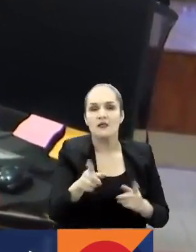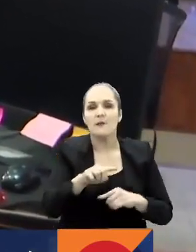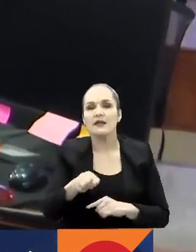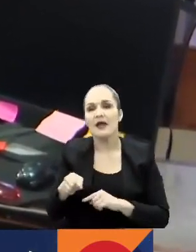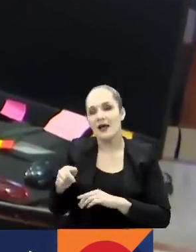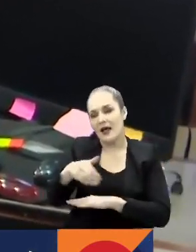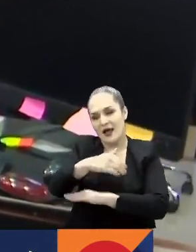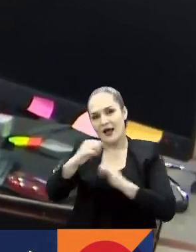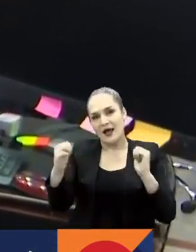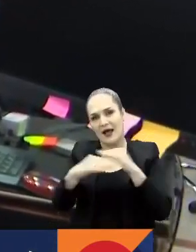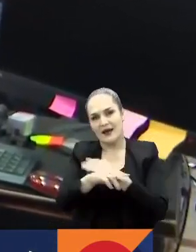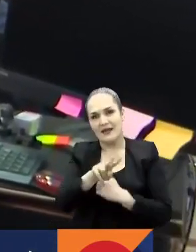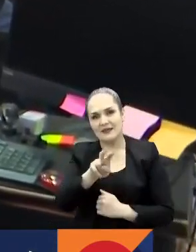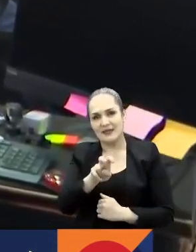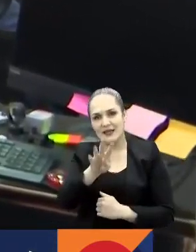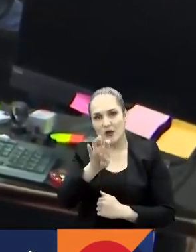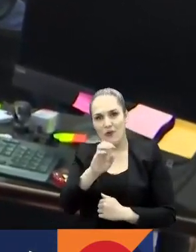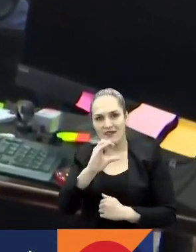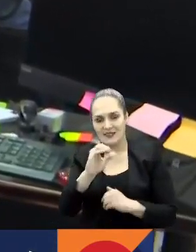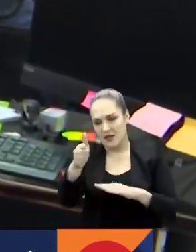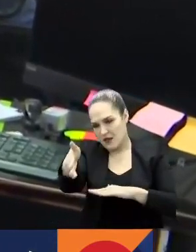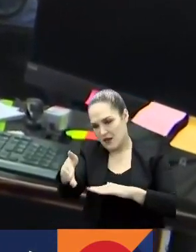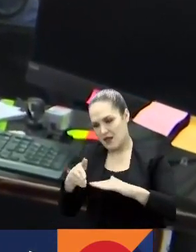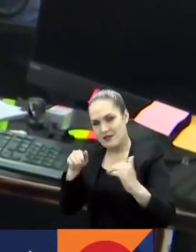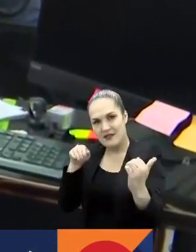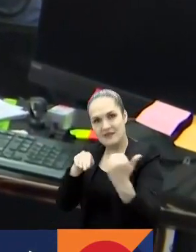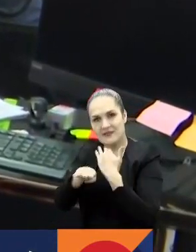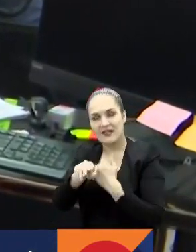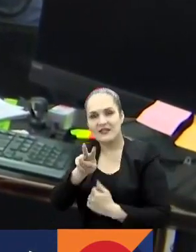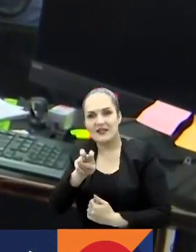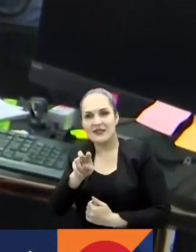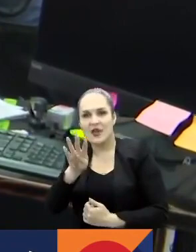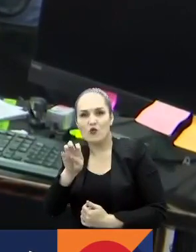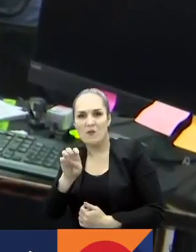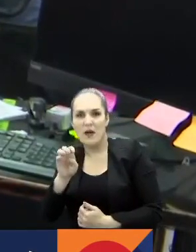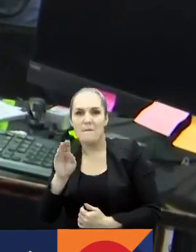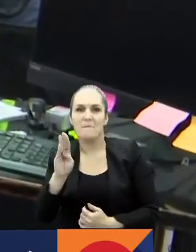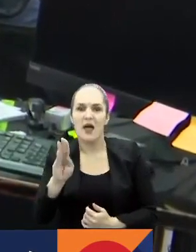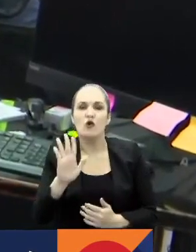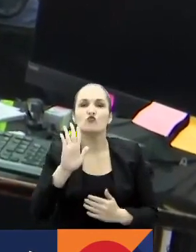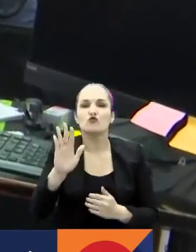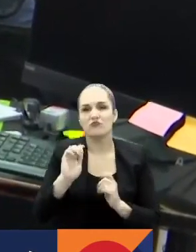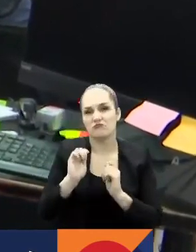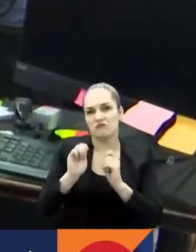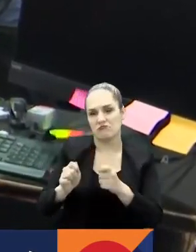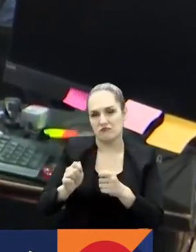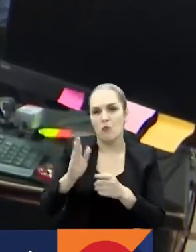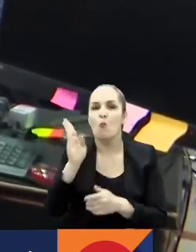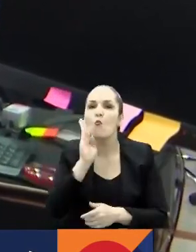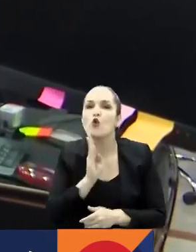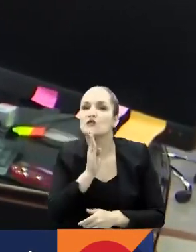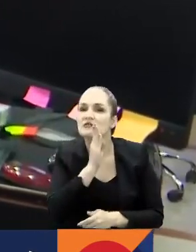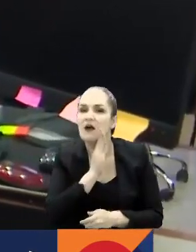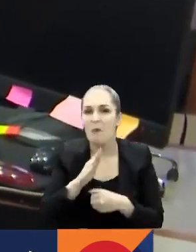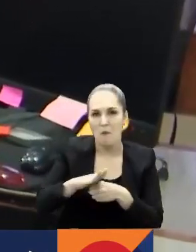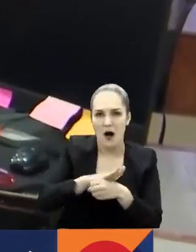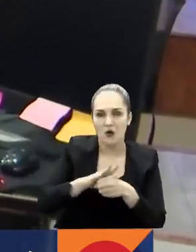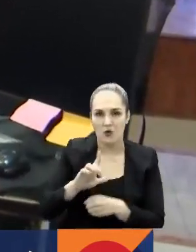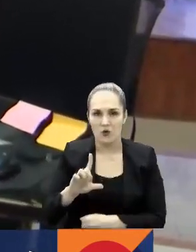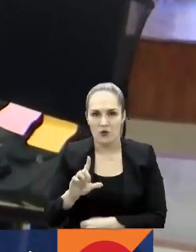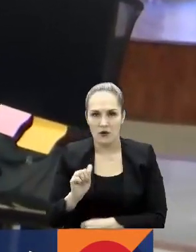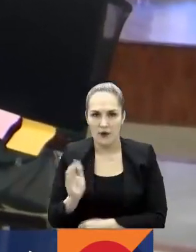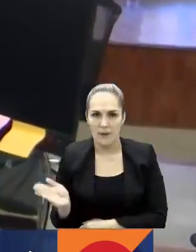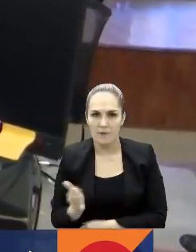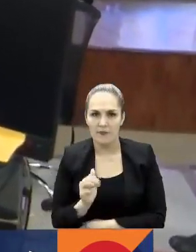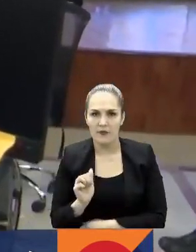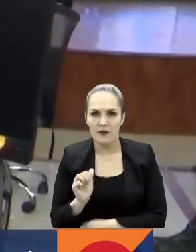con transversal 79D, que es el barrio La Almendra de Bosa. Coronel, muchísimas gracias y